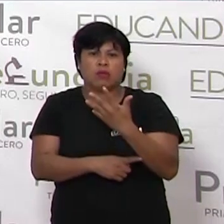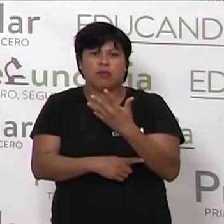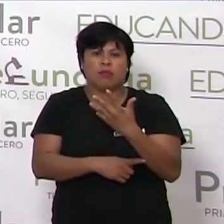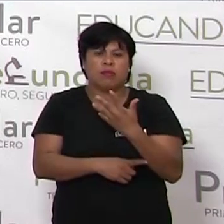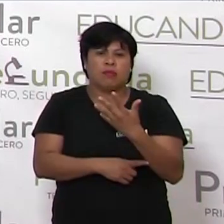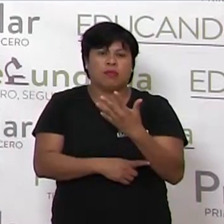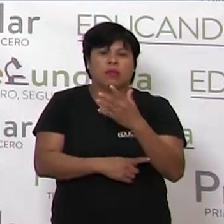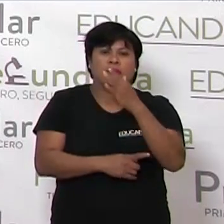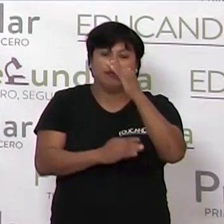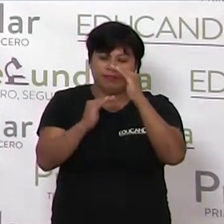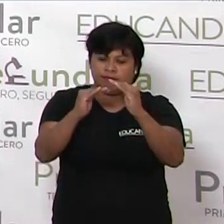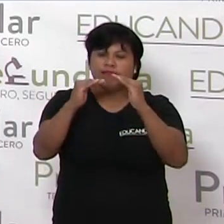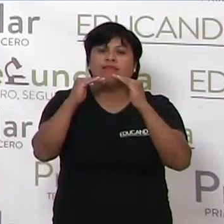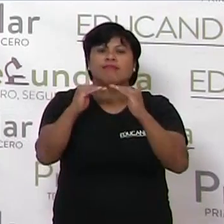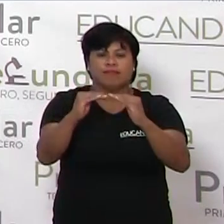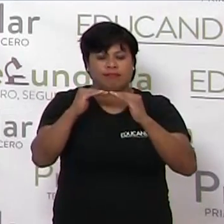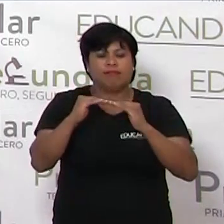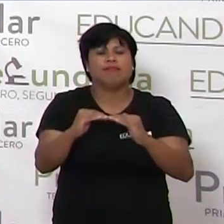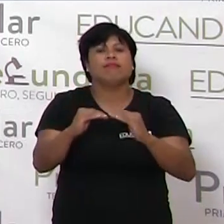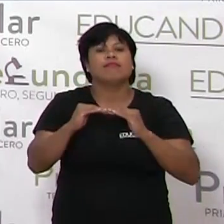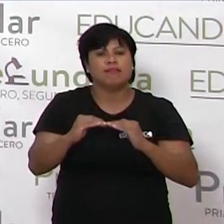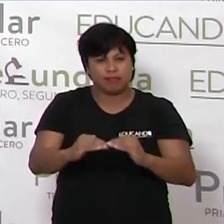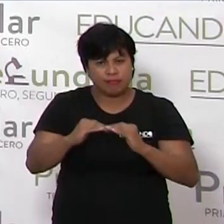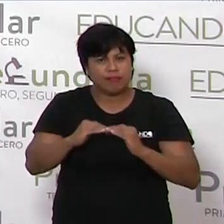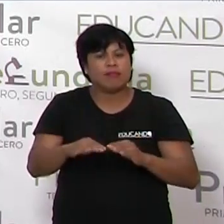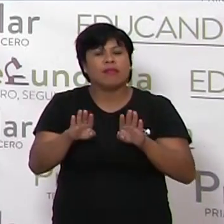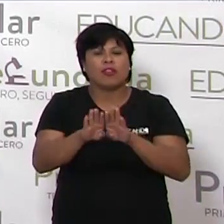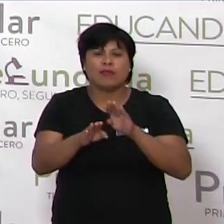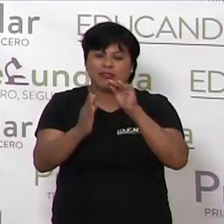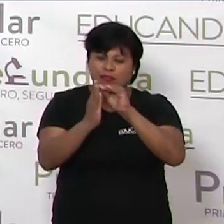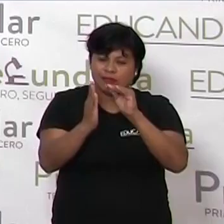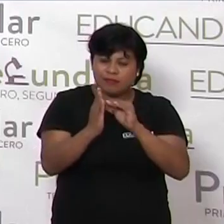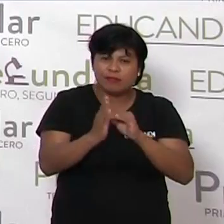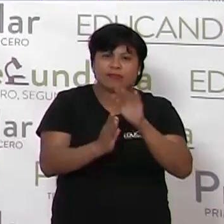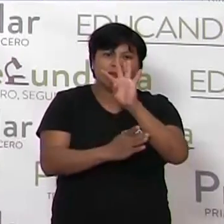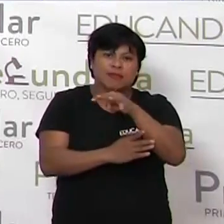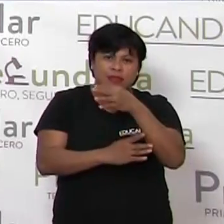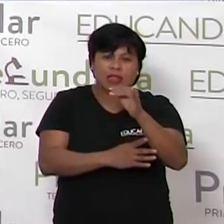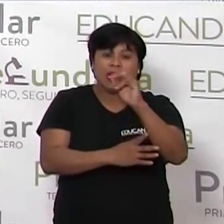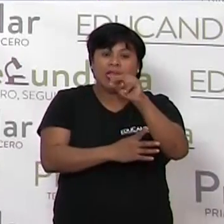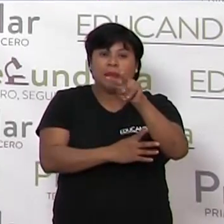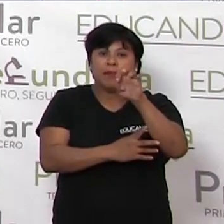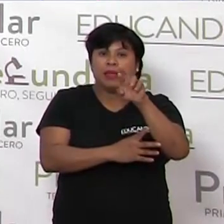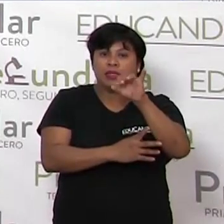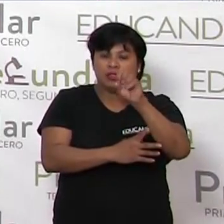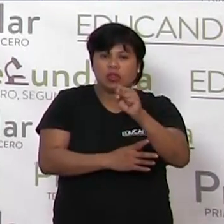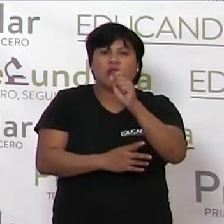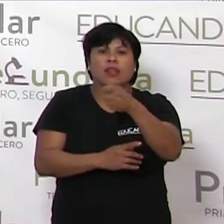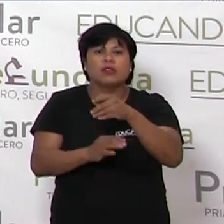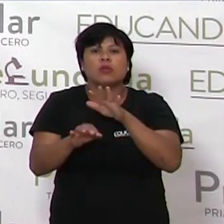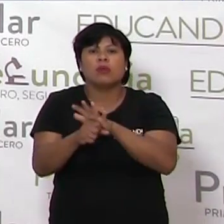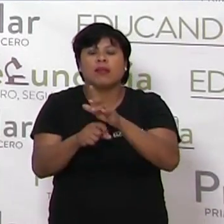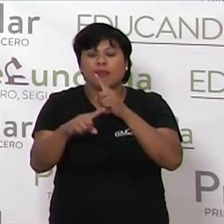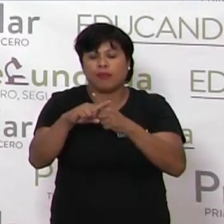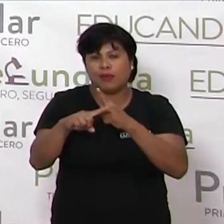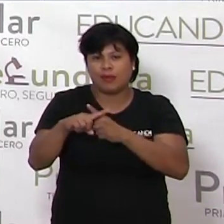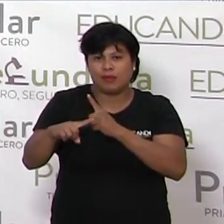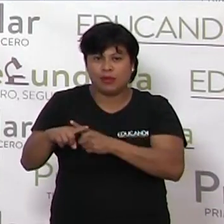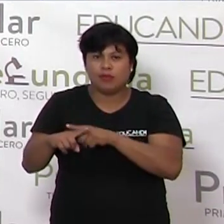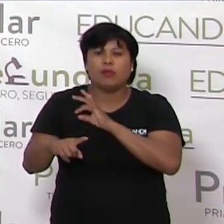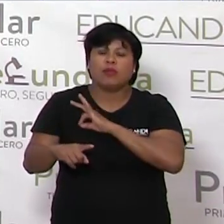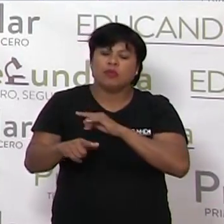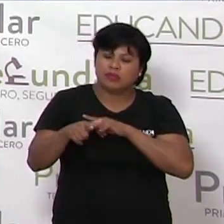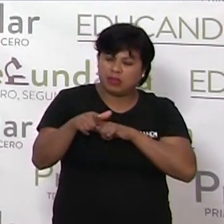4 por 5, y ahí estamos estableciendo esos algoritmos, o ese algoritmo inverso, que en este caso sería el de la